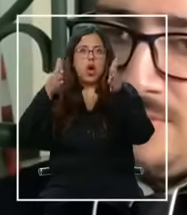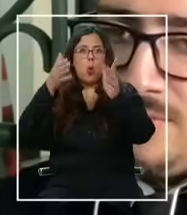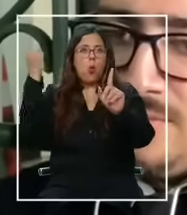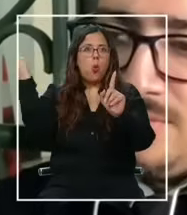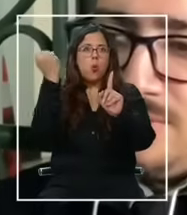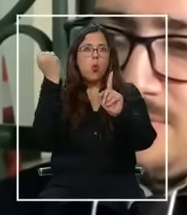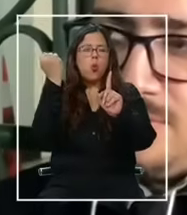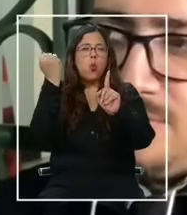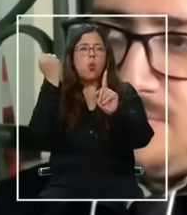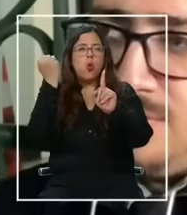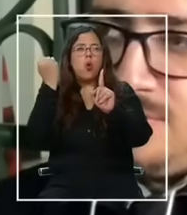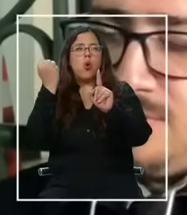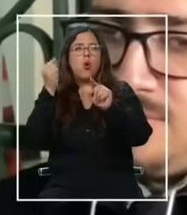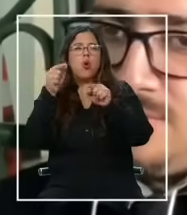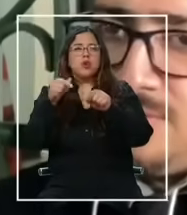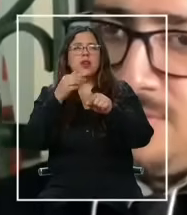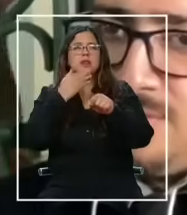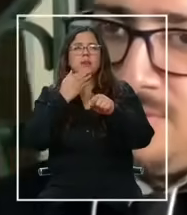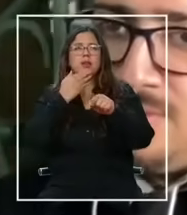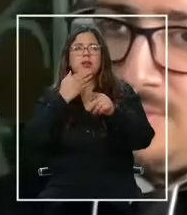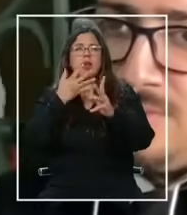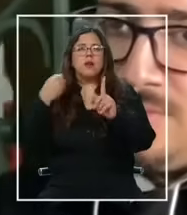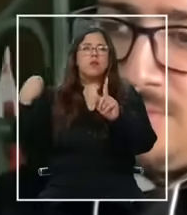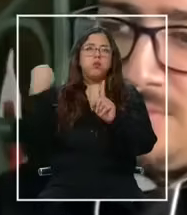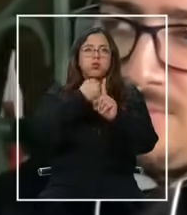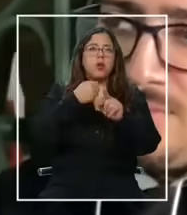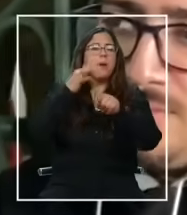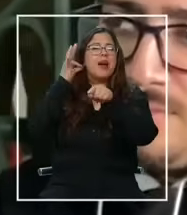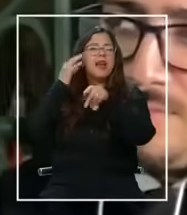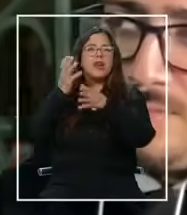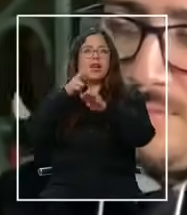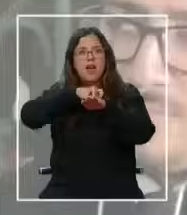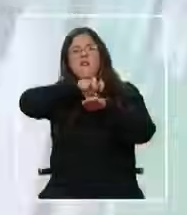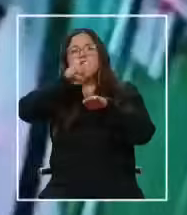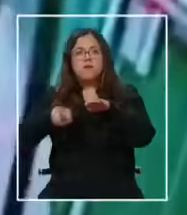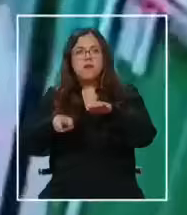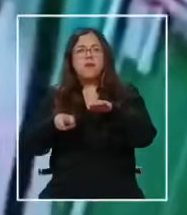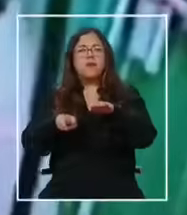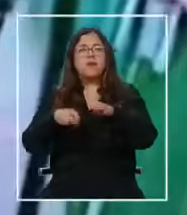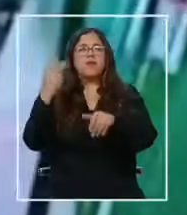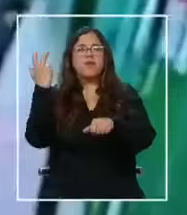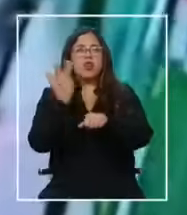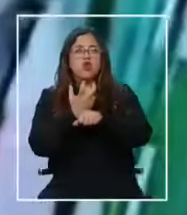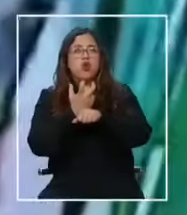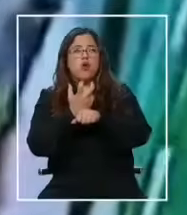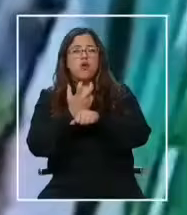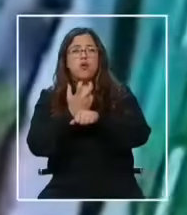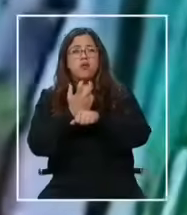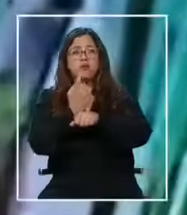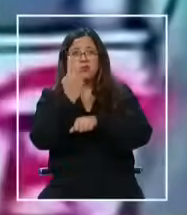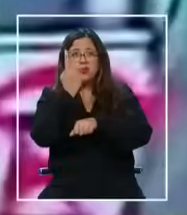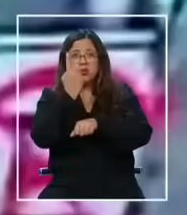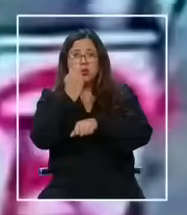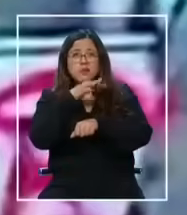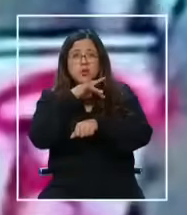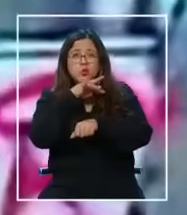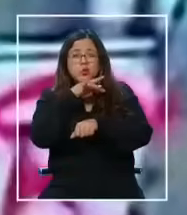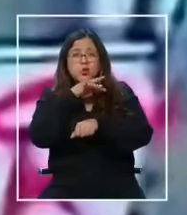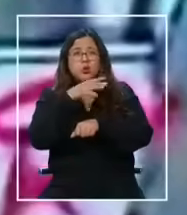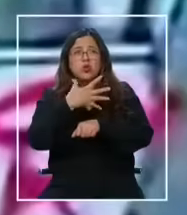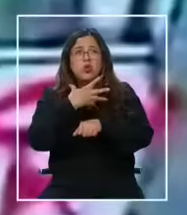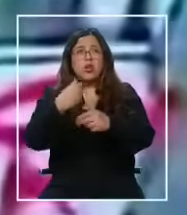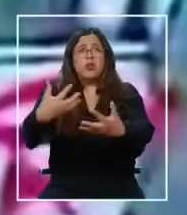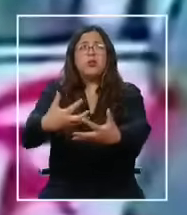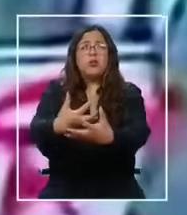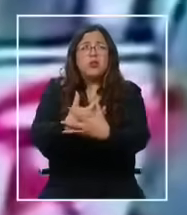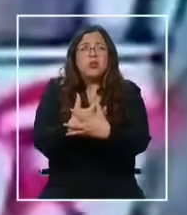eh procediendo también a realizarle golpes para que descendiera del vehículo el Rodo duró menos de un minuto con su hijo en